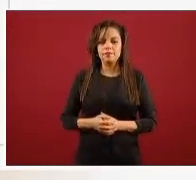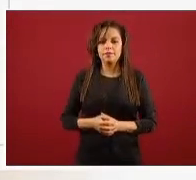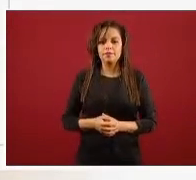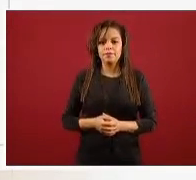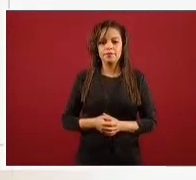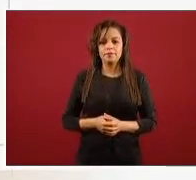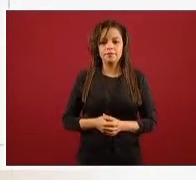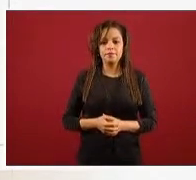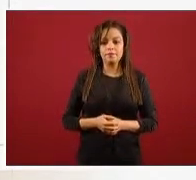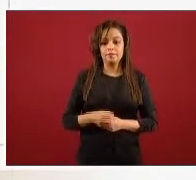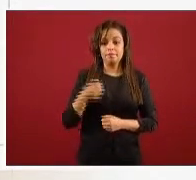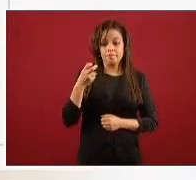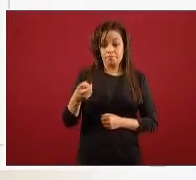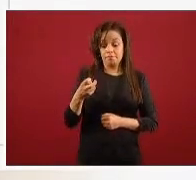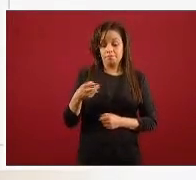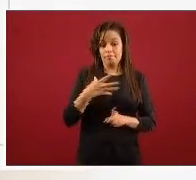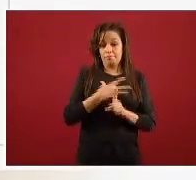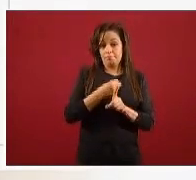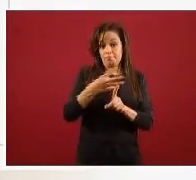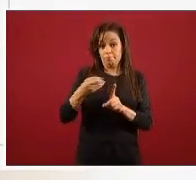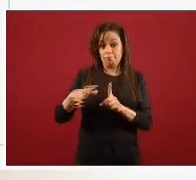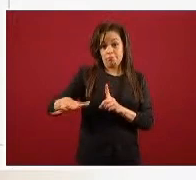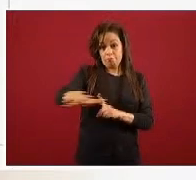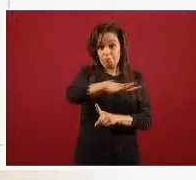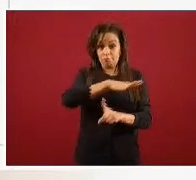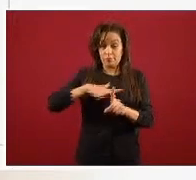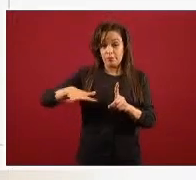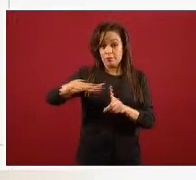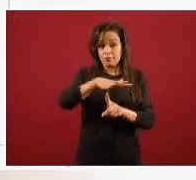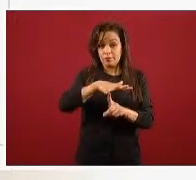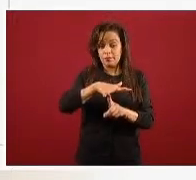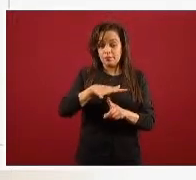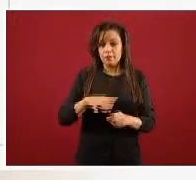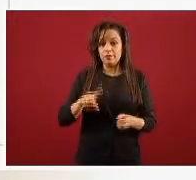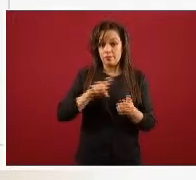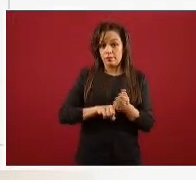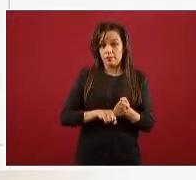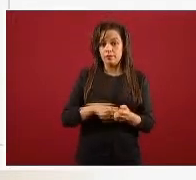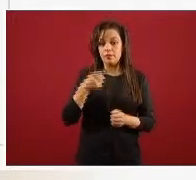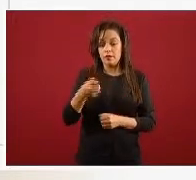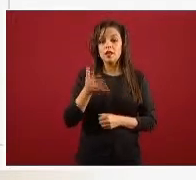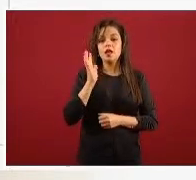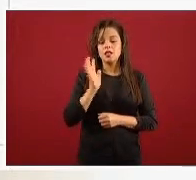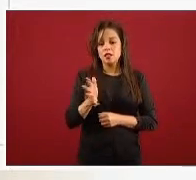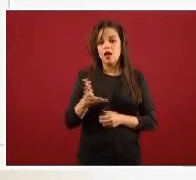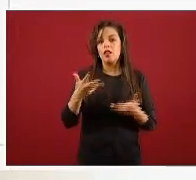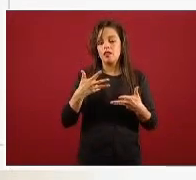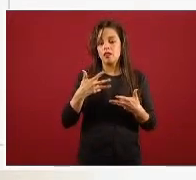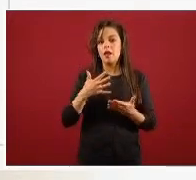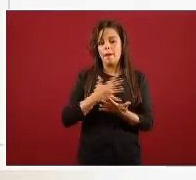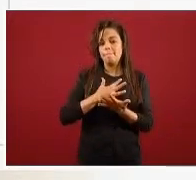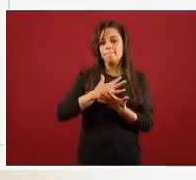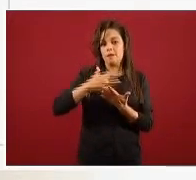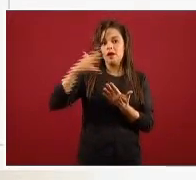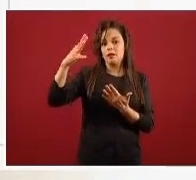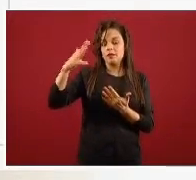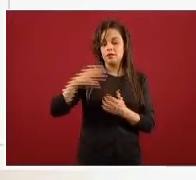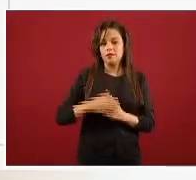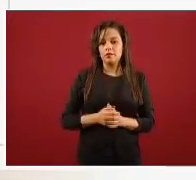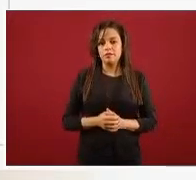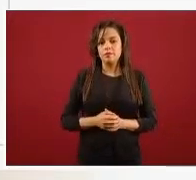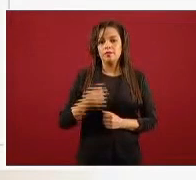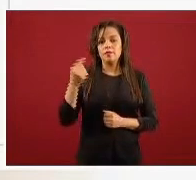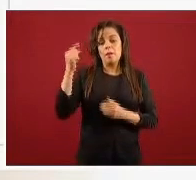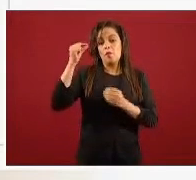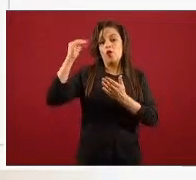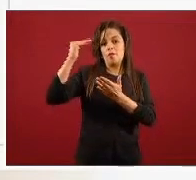los brotes comunitarios, es decir, la transmisión en la comunidad, es la que empieza a tomar ya la relevancia en relación a los casos importados